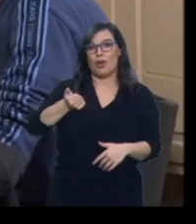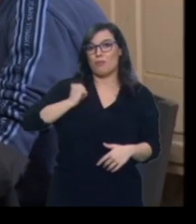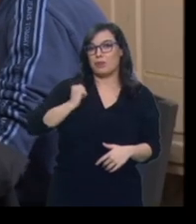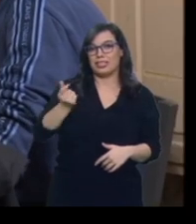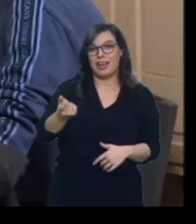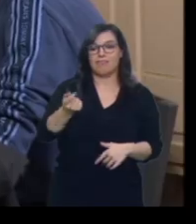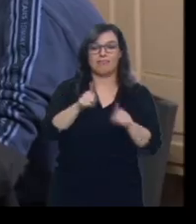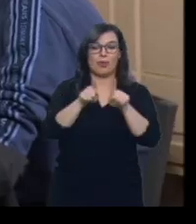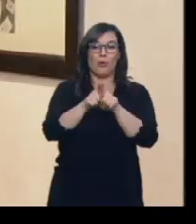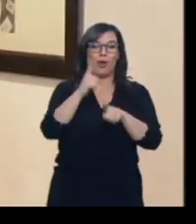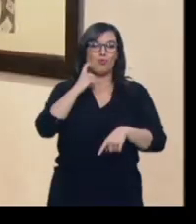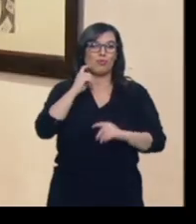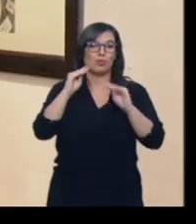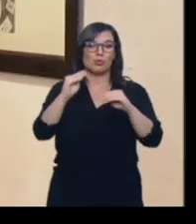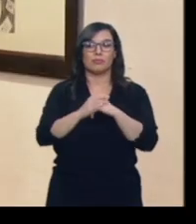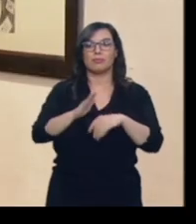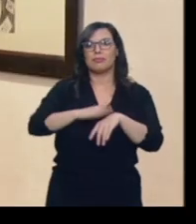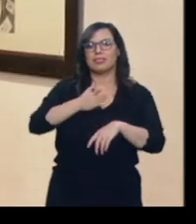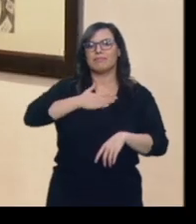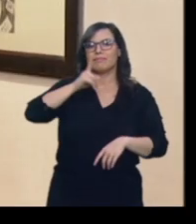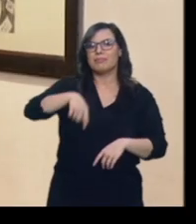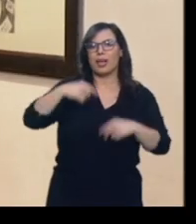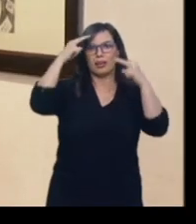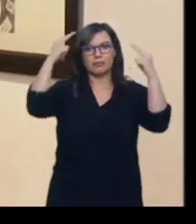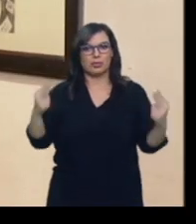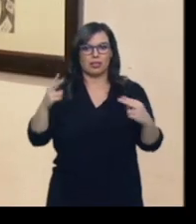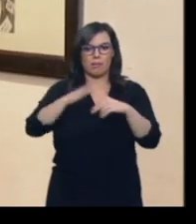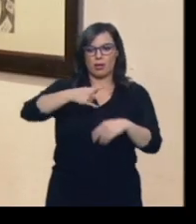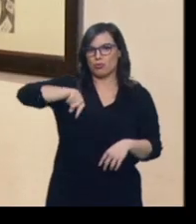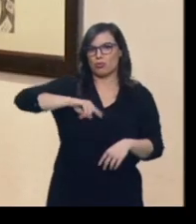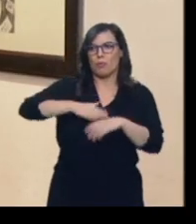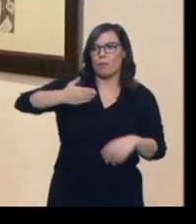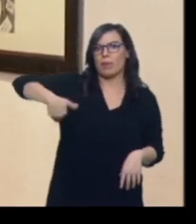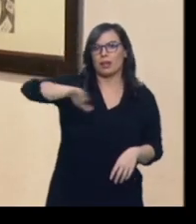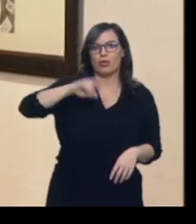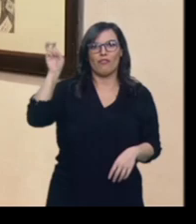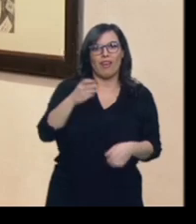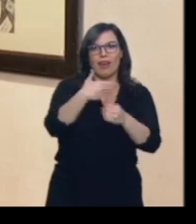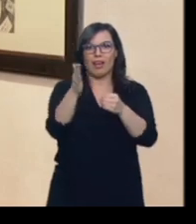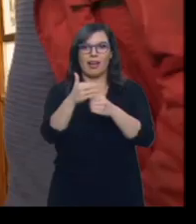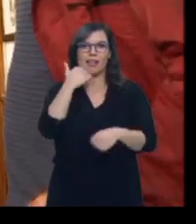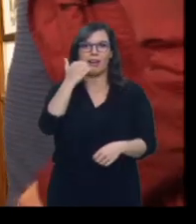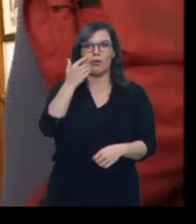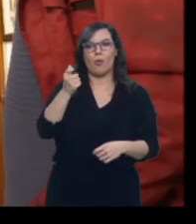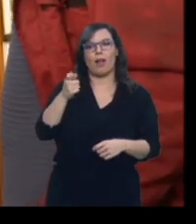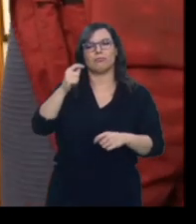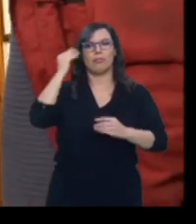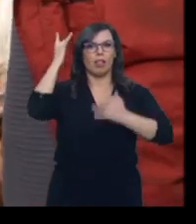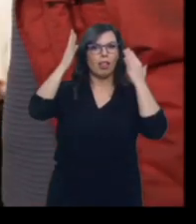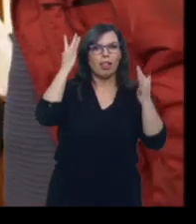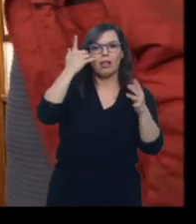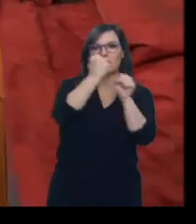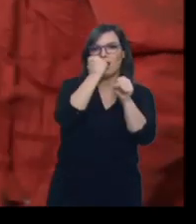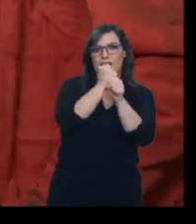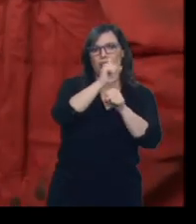su ritual favorito. También es una manera de desconectar para nosotros y para todos. Entonces el hecho de venir a tomarte una caña te evades no solo del trabajo, sino también